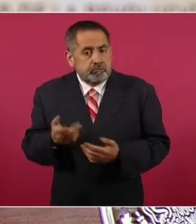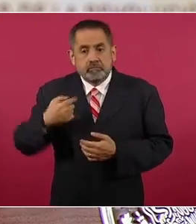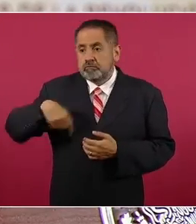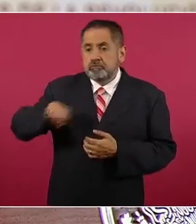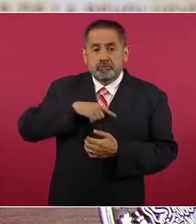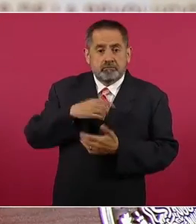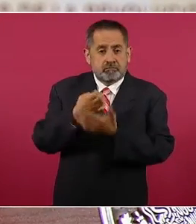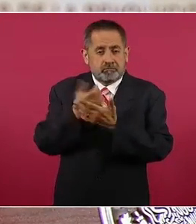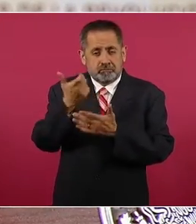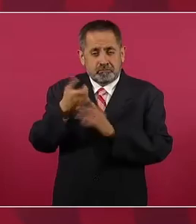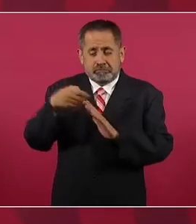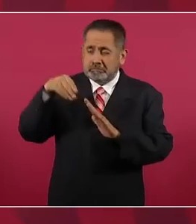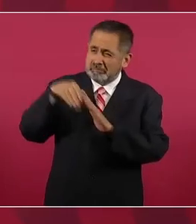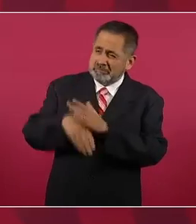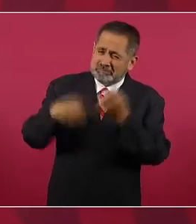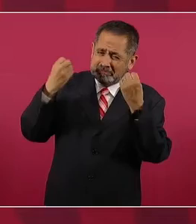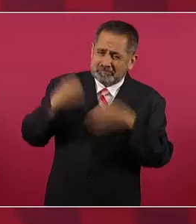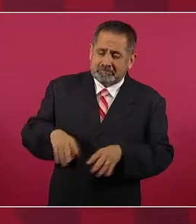la economía